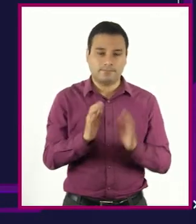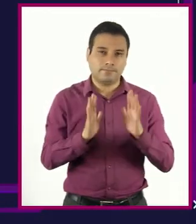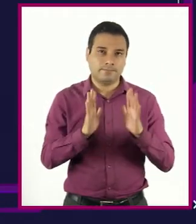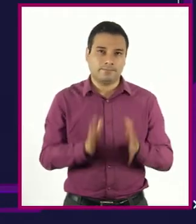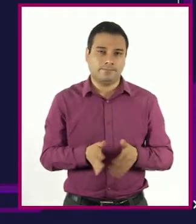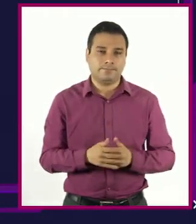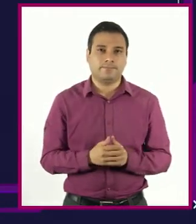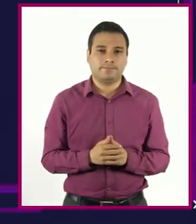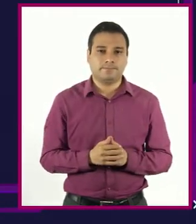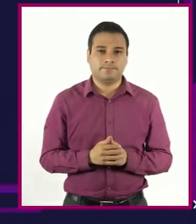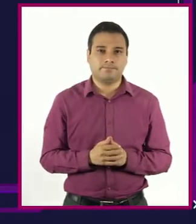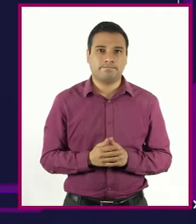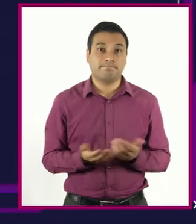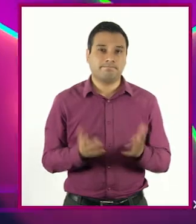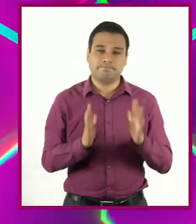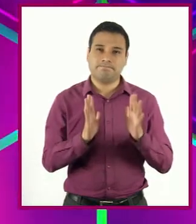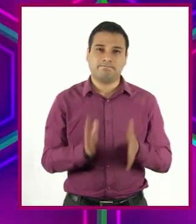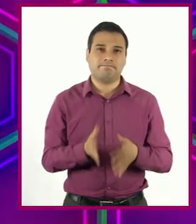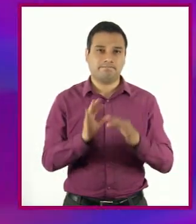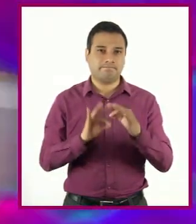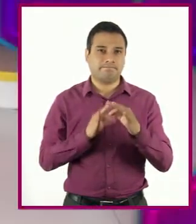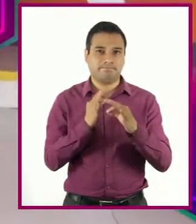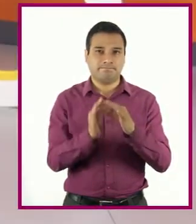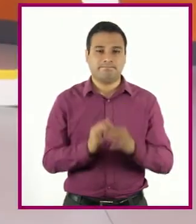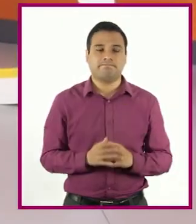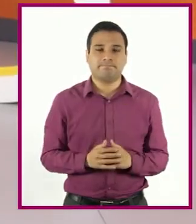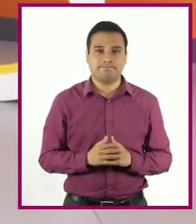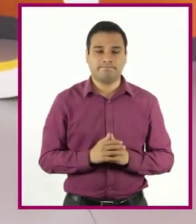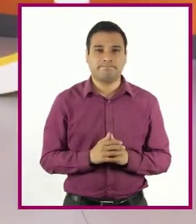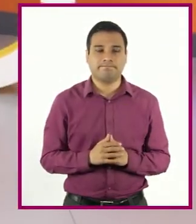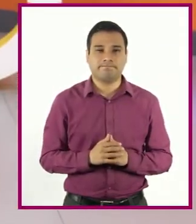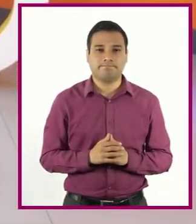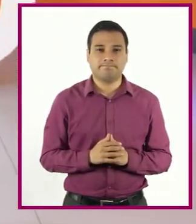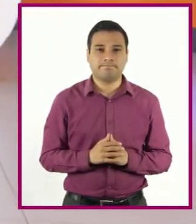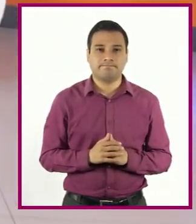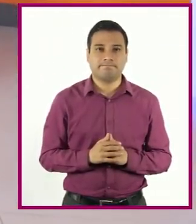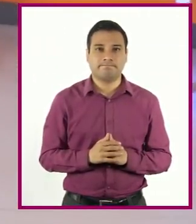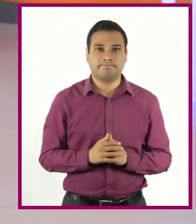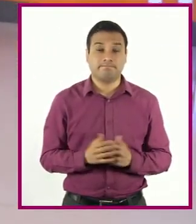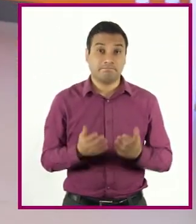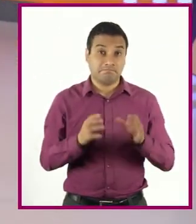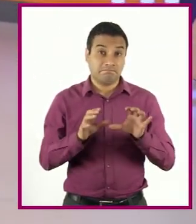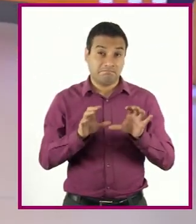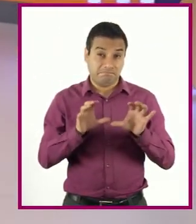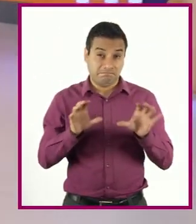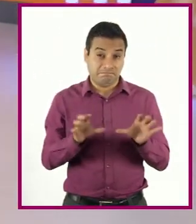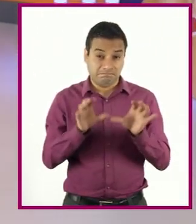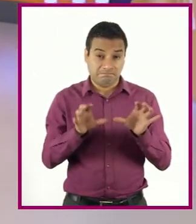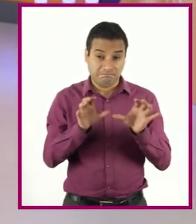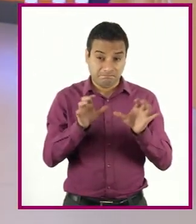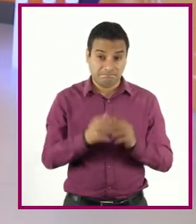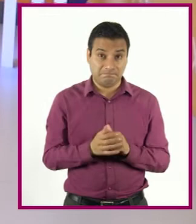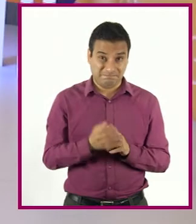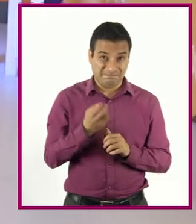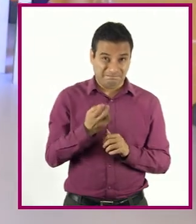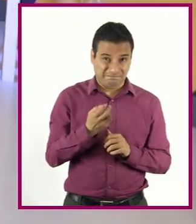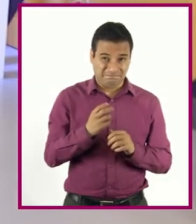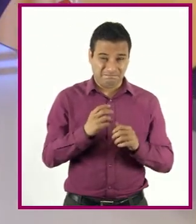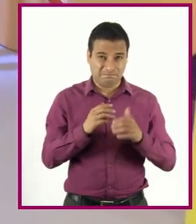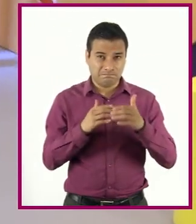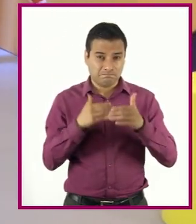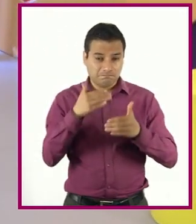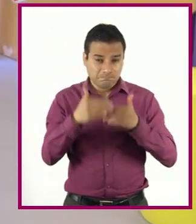por lo cual se cumple el cometido. Para cualquier computadora moderna, este proceso se